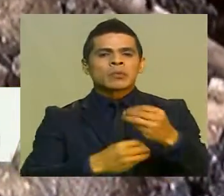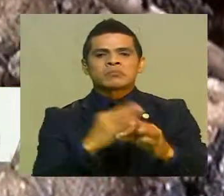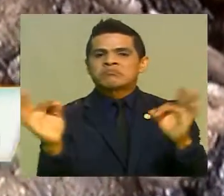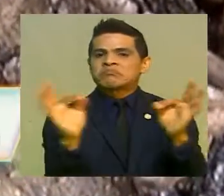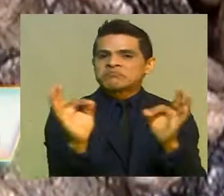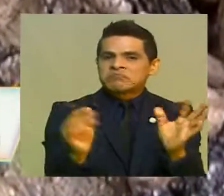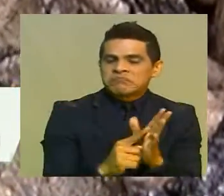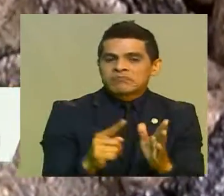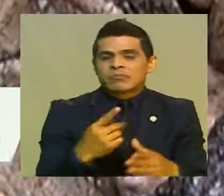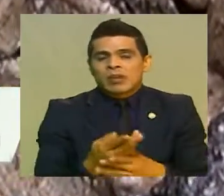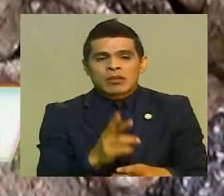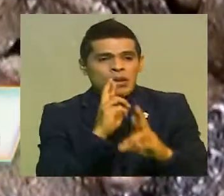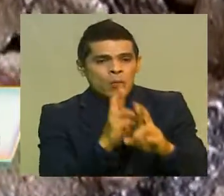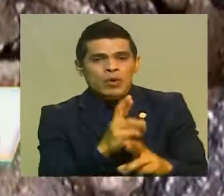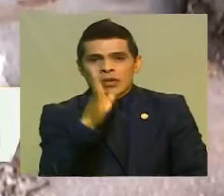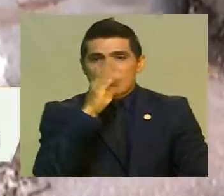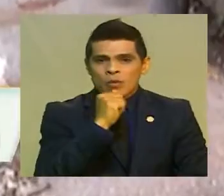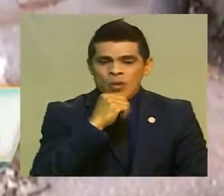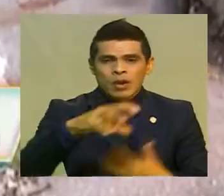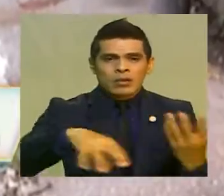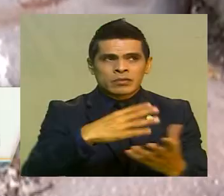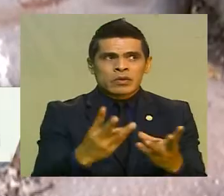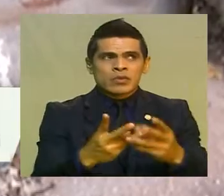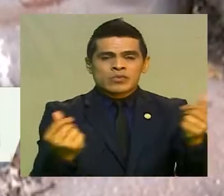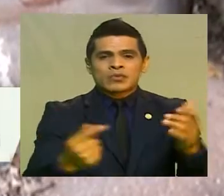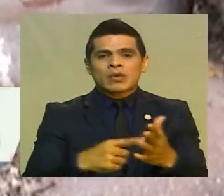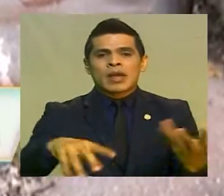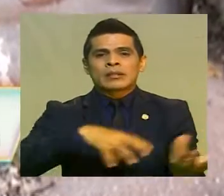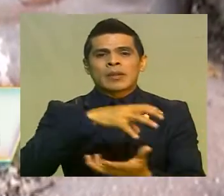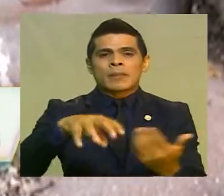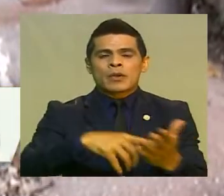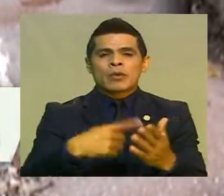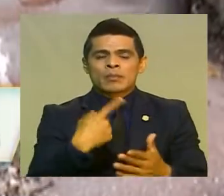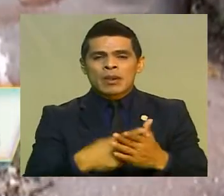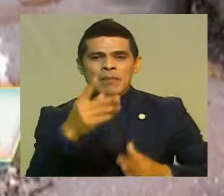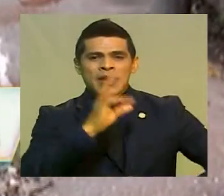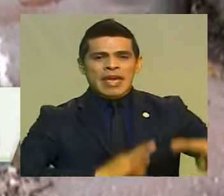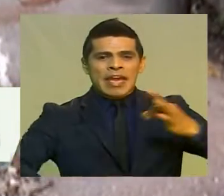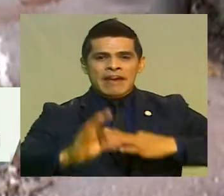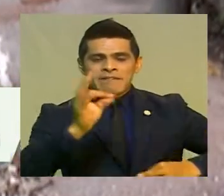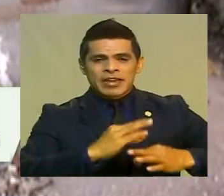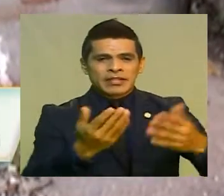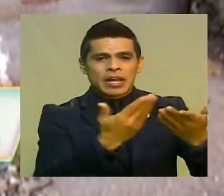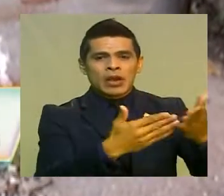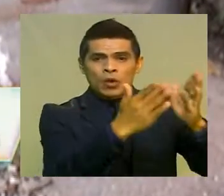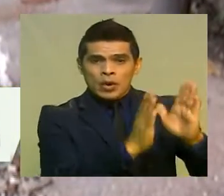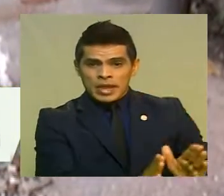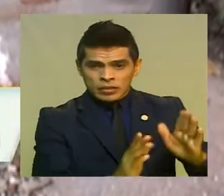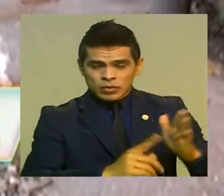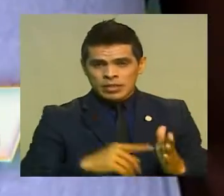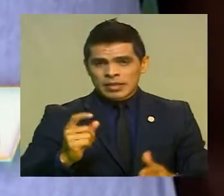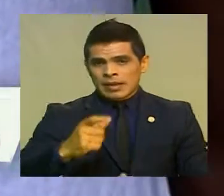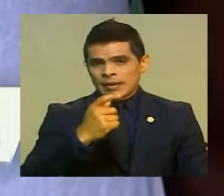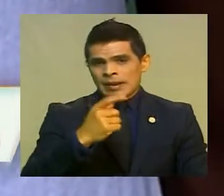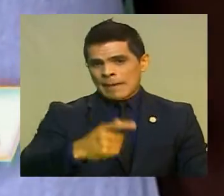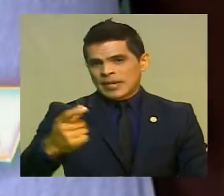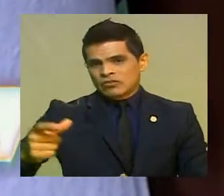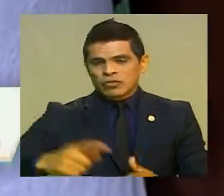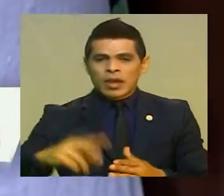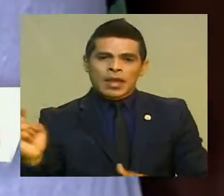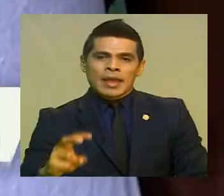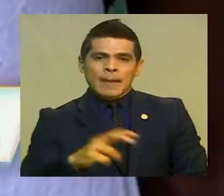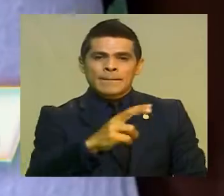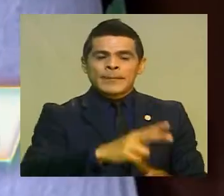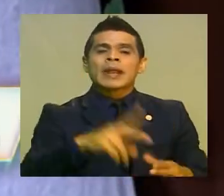respuesta ni posible solución a esta problemática que afecta a los estudiantes peatones y conductores de la